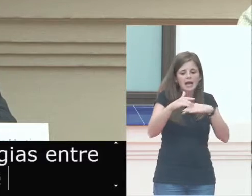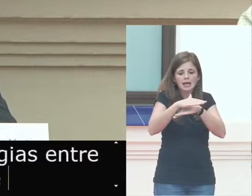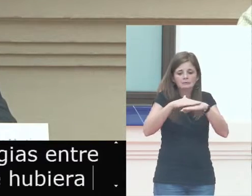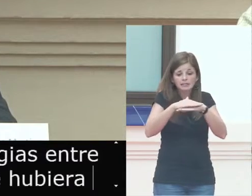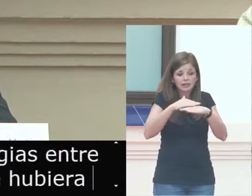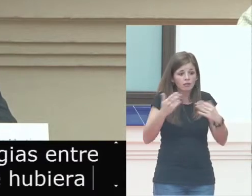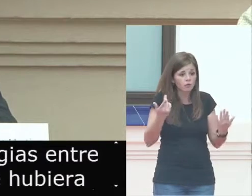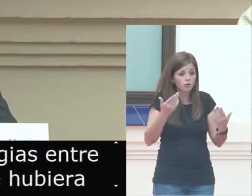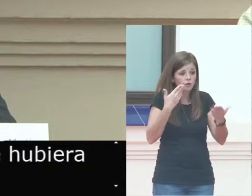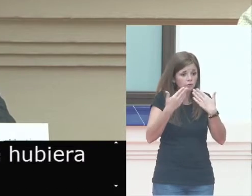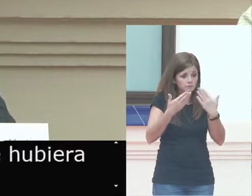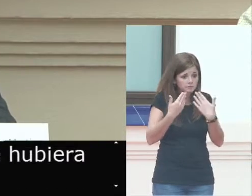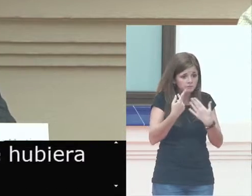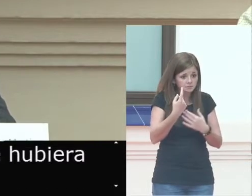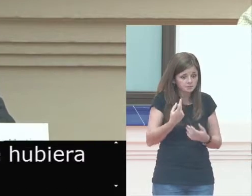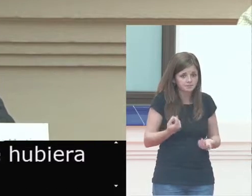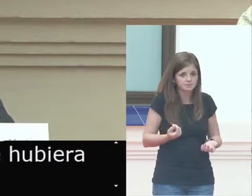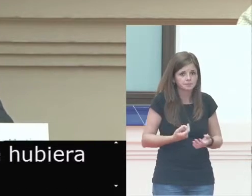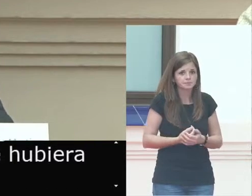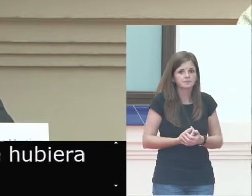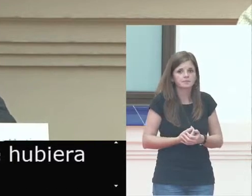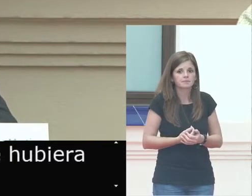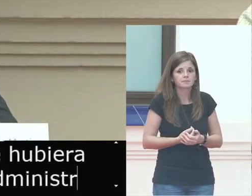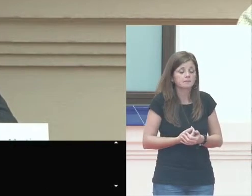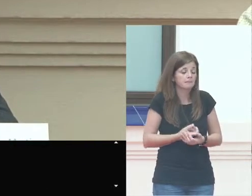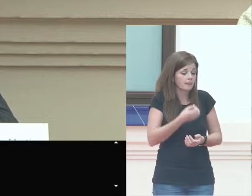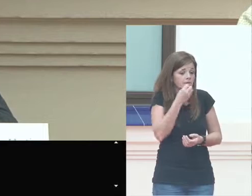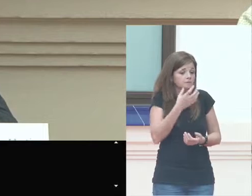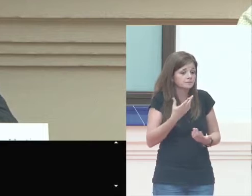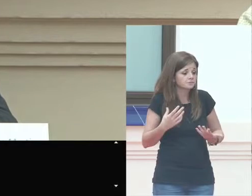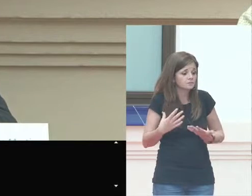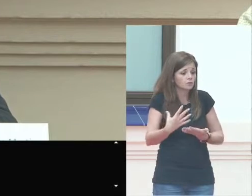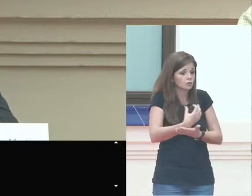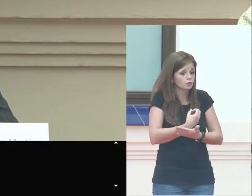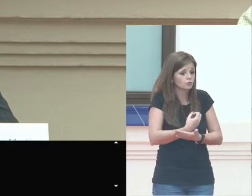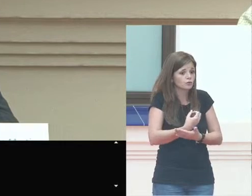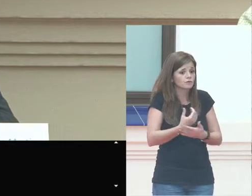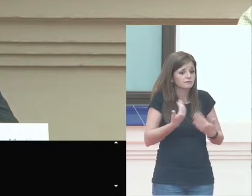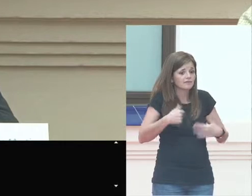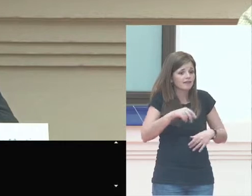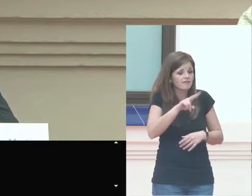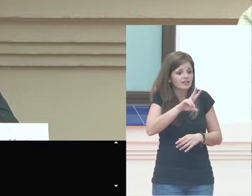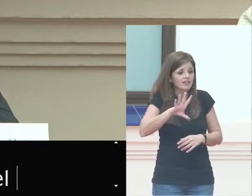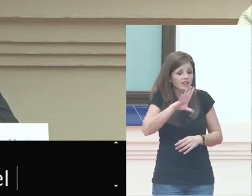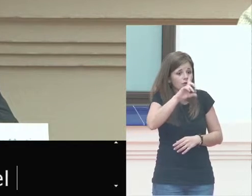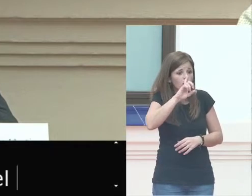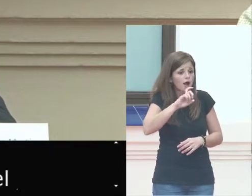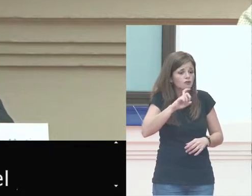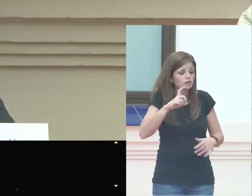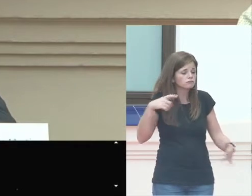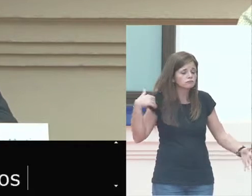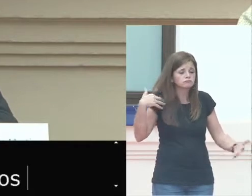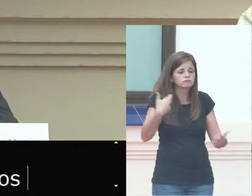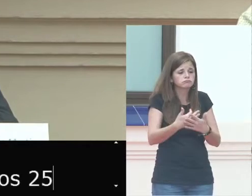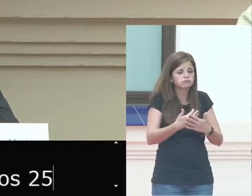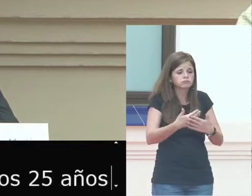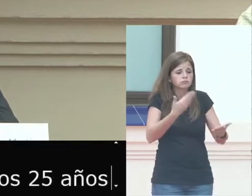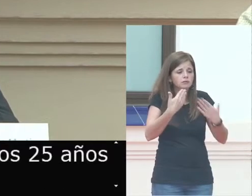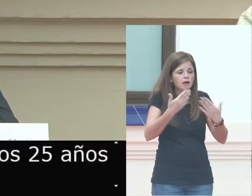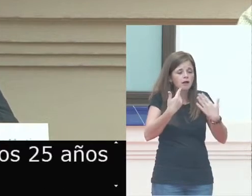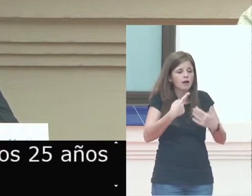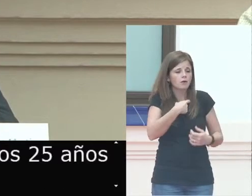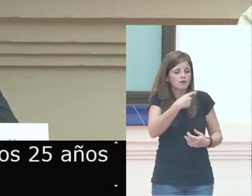administración. Pues todo eso es lo que llevamos en AENOR 25 años haciendo en los comités de normalización.